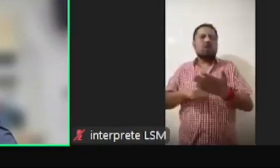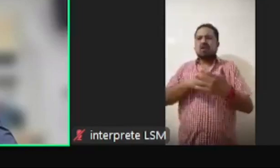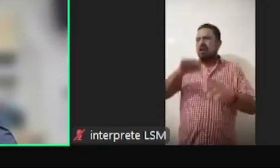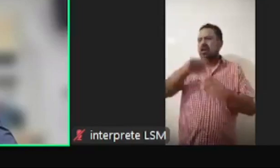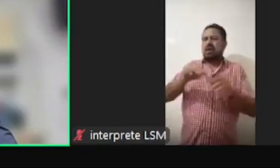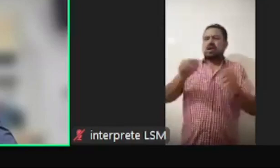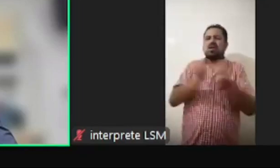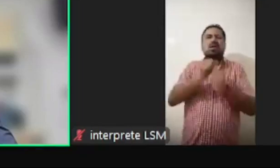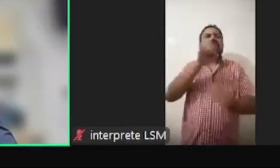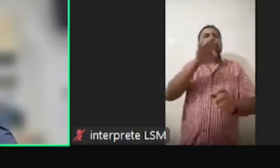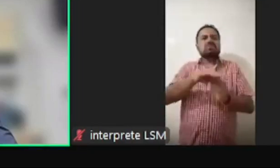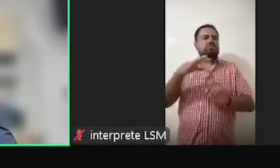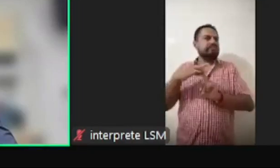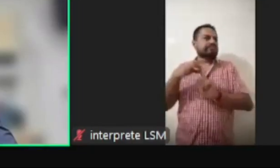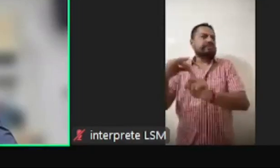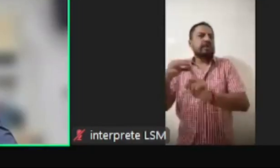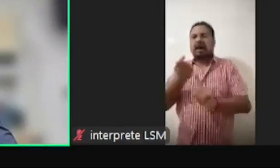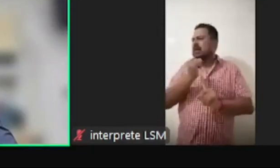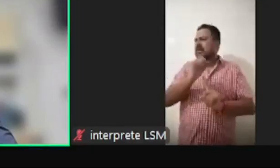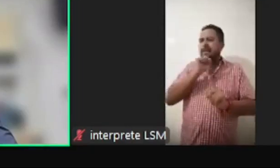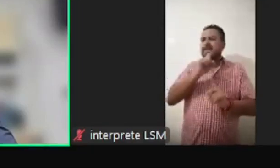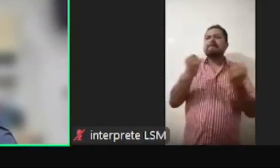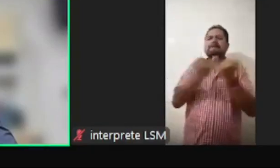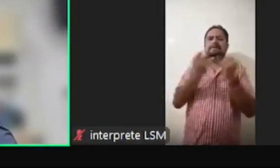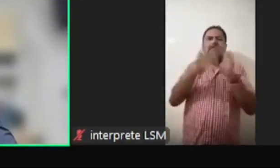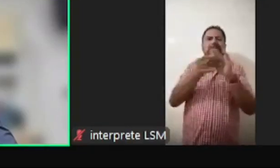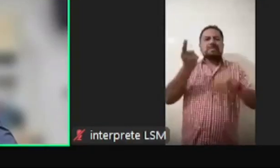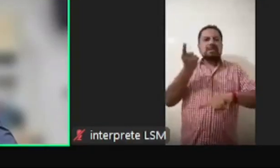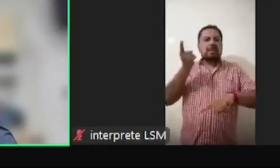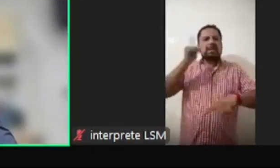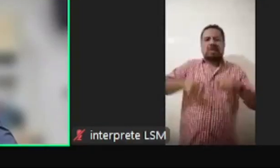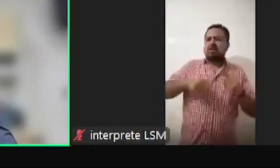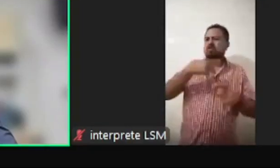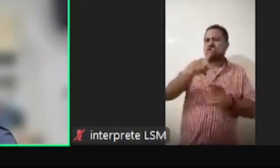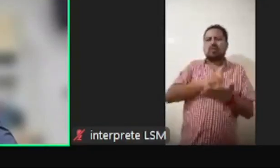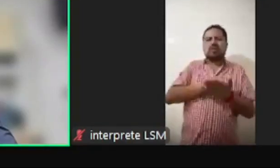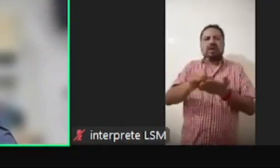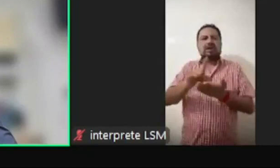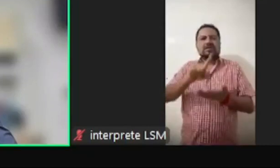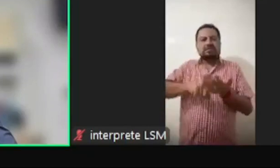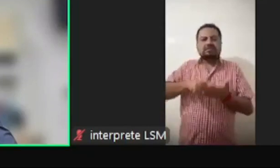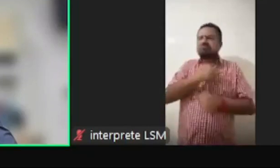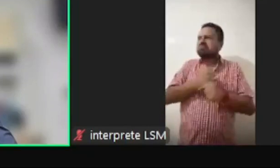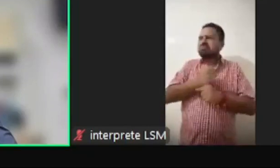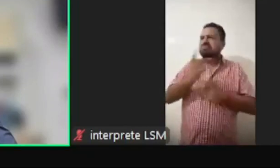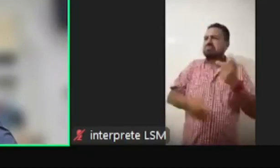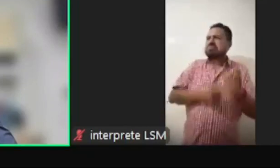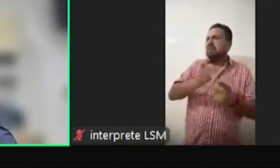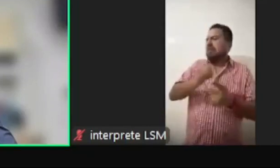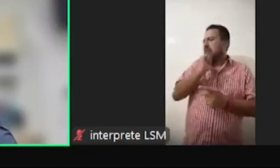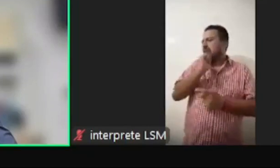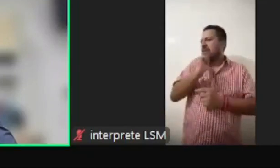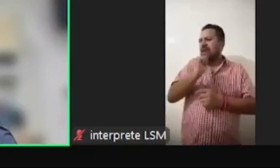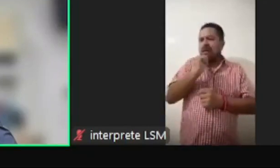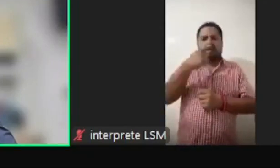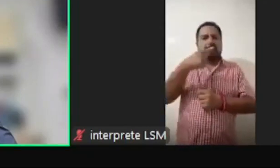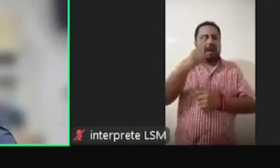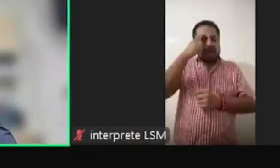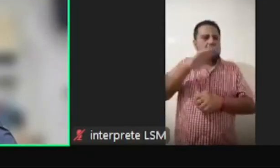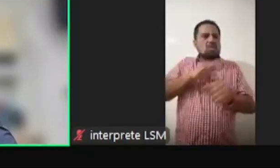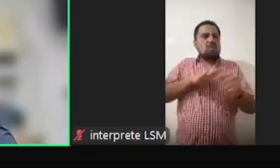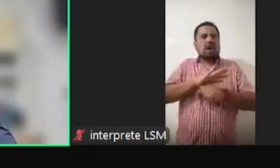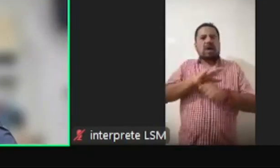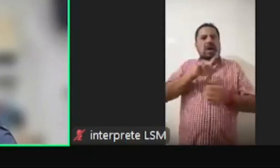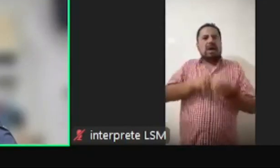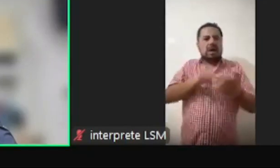de ser votados. Asimismo, refieren violación a su derecho de audiencia, ya que no se les dio vista para solucionar cualquier irregularidad relacionada